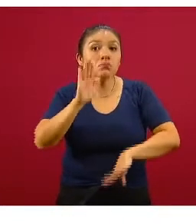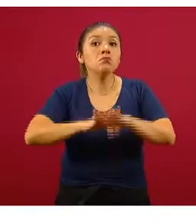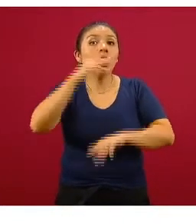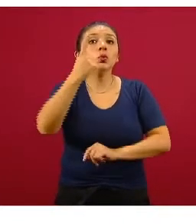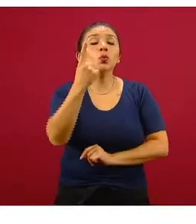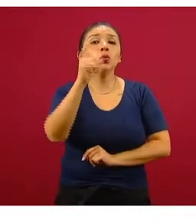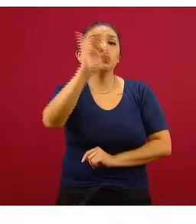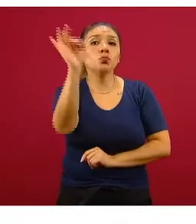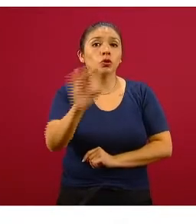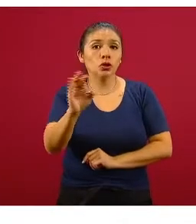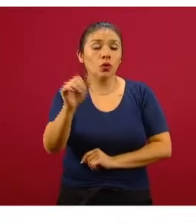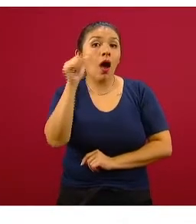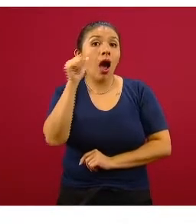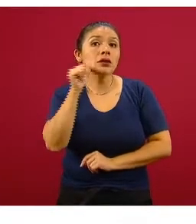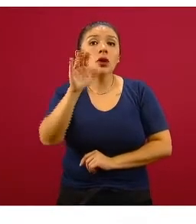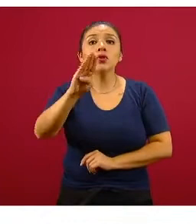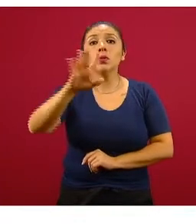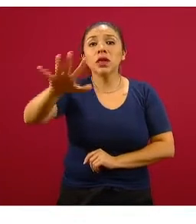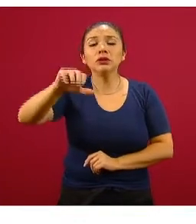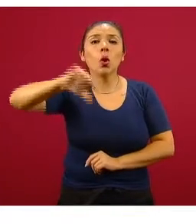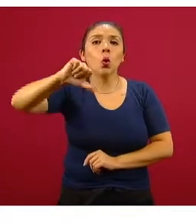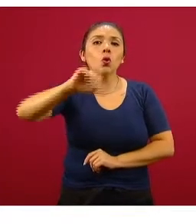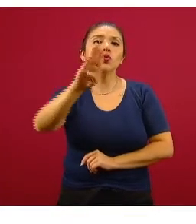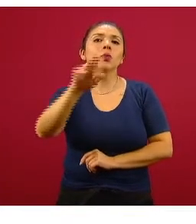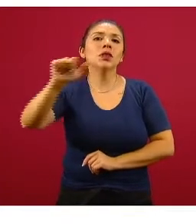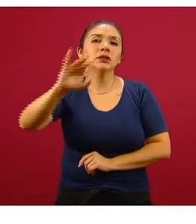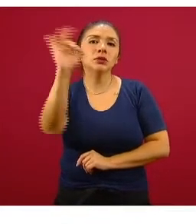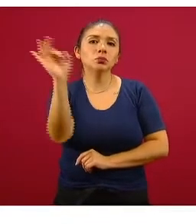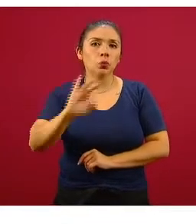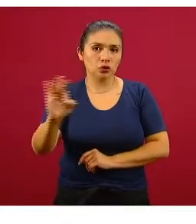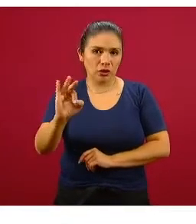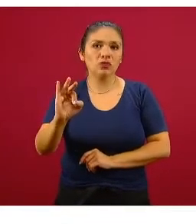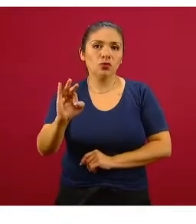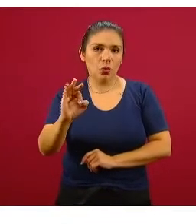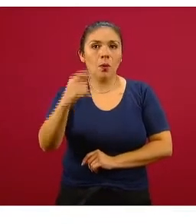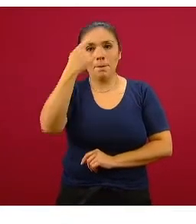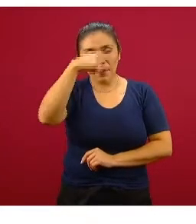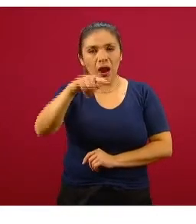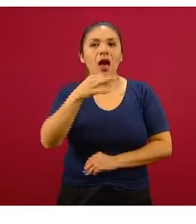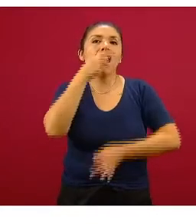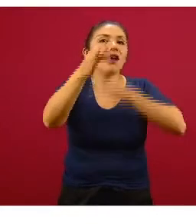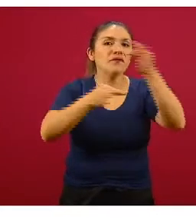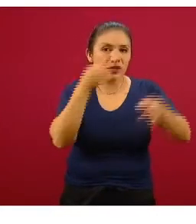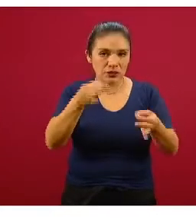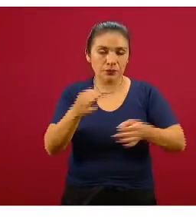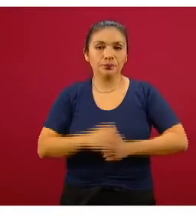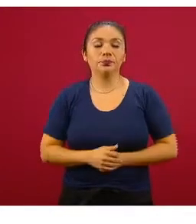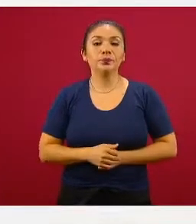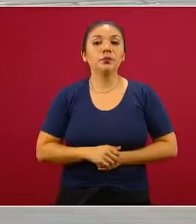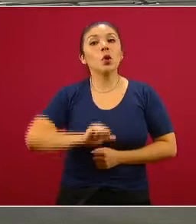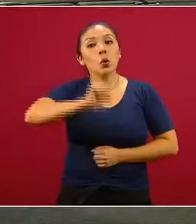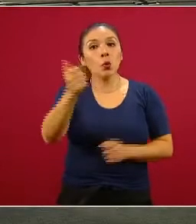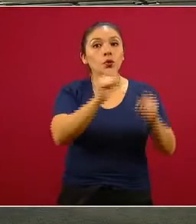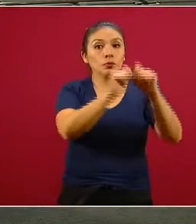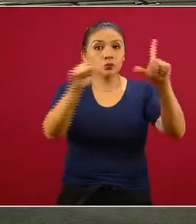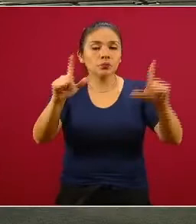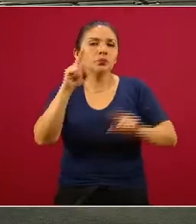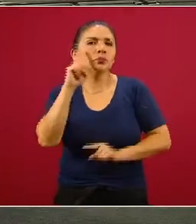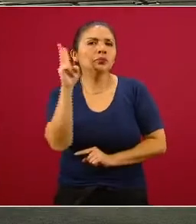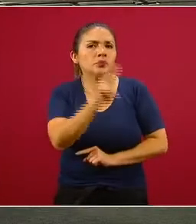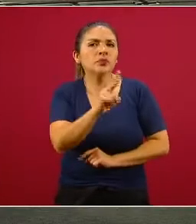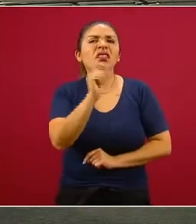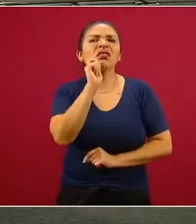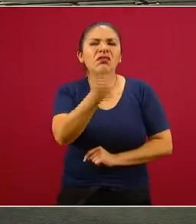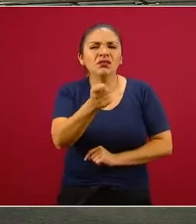punto porcentual. Ayer teníamos 95 y tenemos 96% de notificación. En la siguiente diapositiva vamos a ver